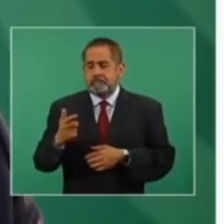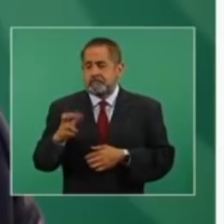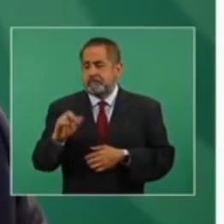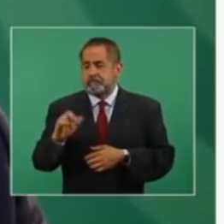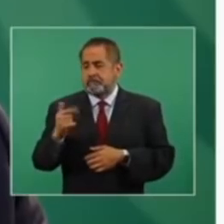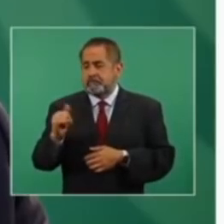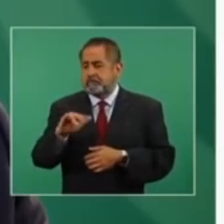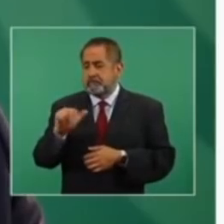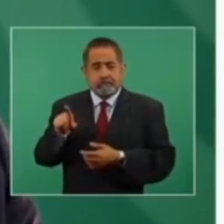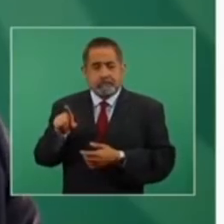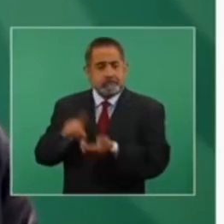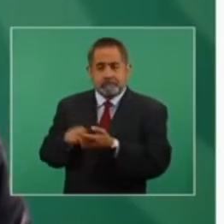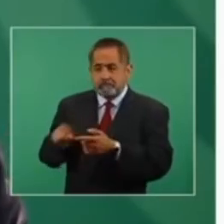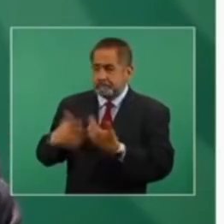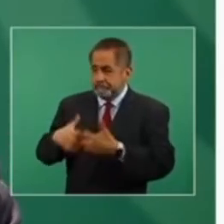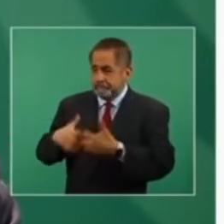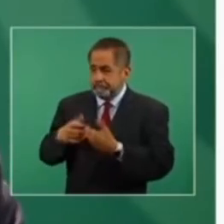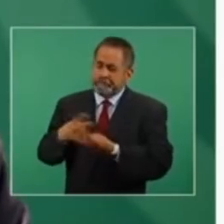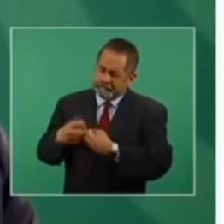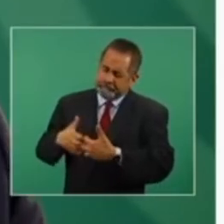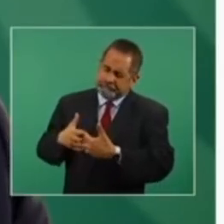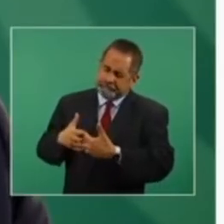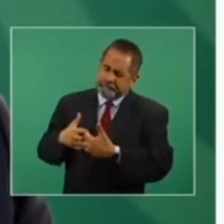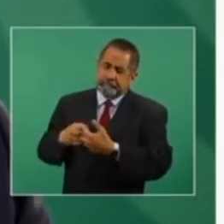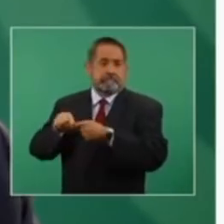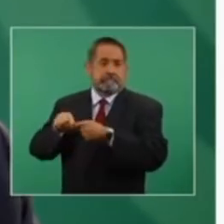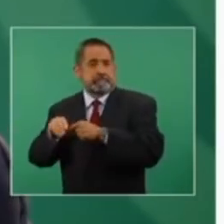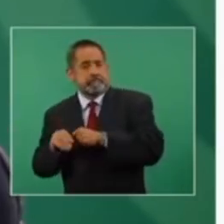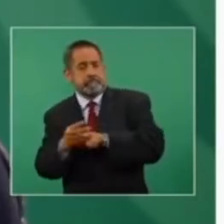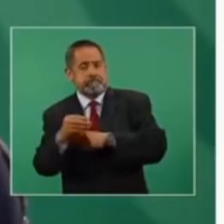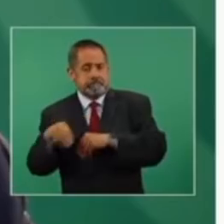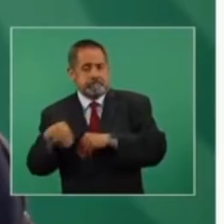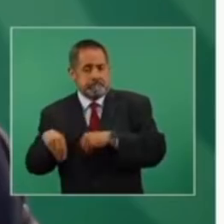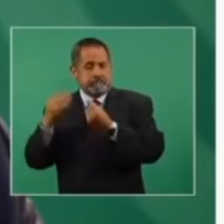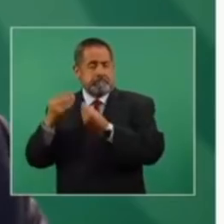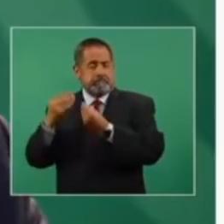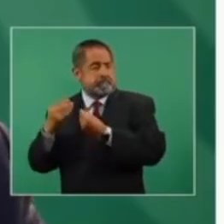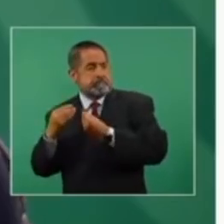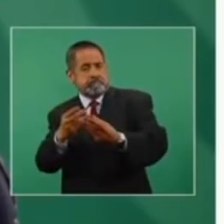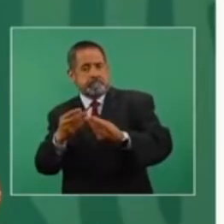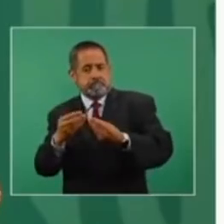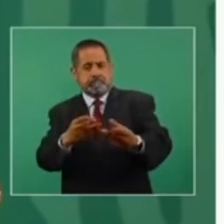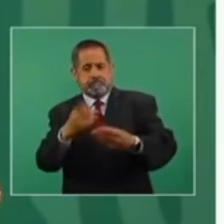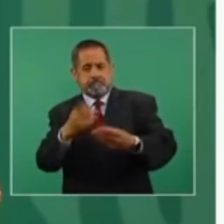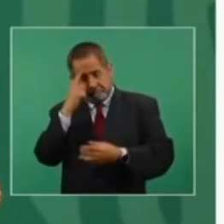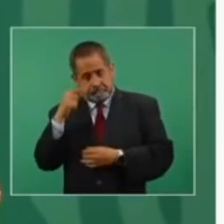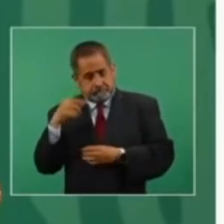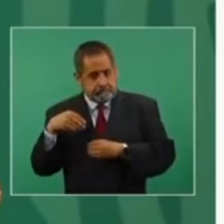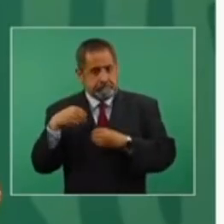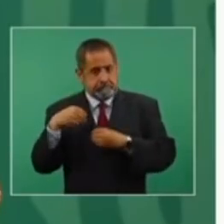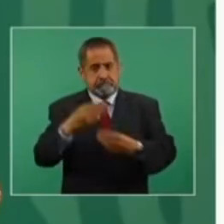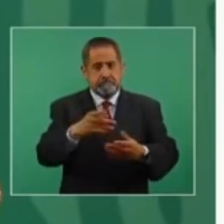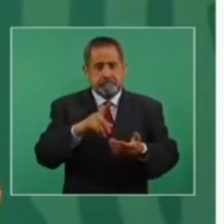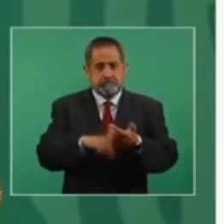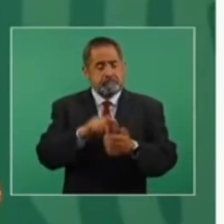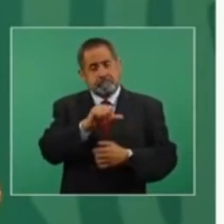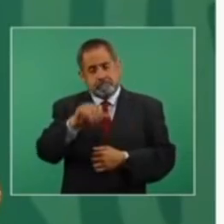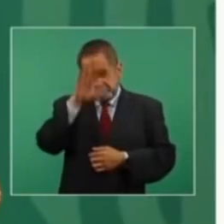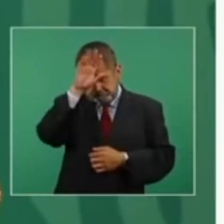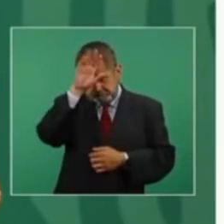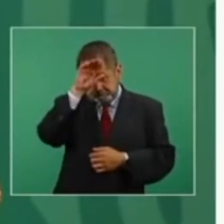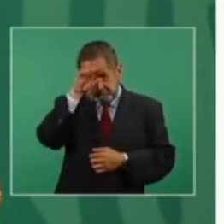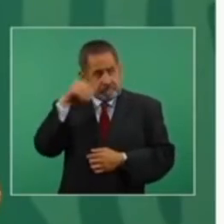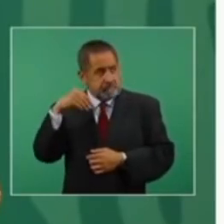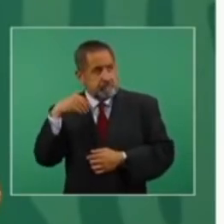otras plantas que se echaron a andar, y se subió energía y llegó